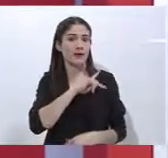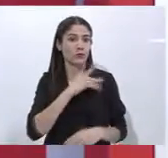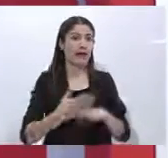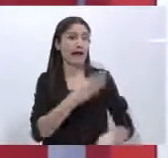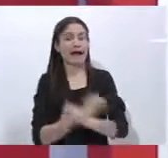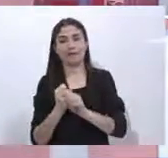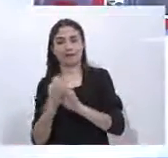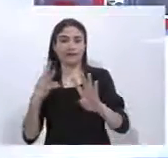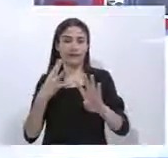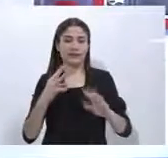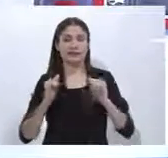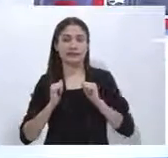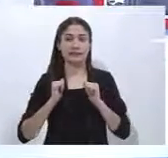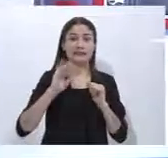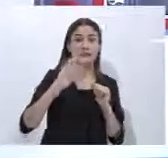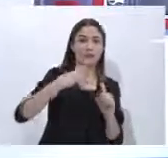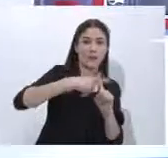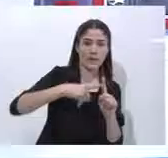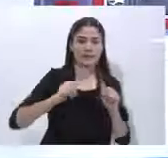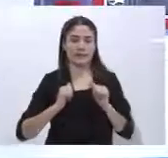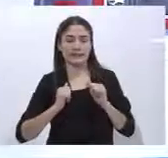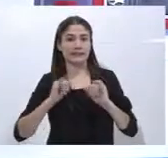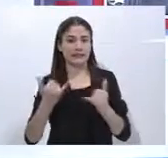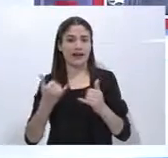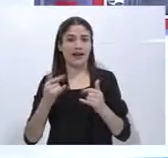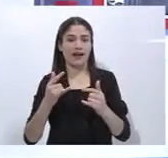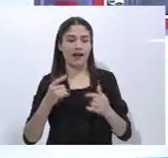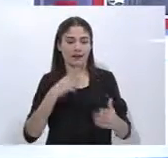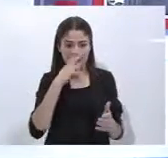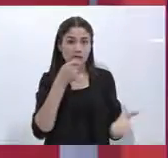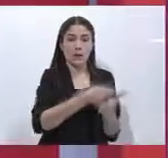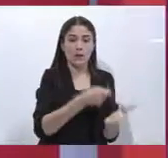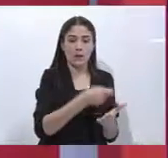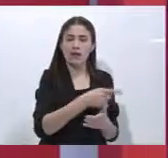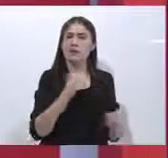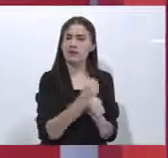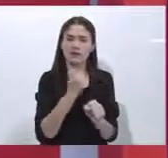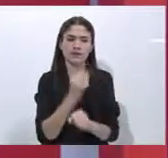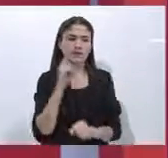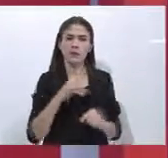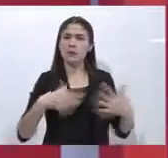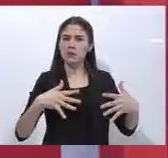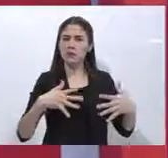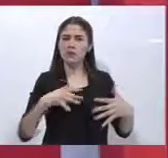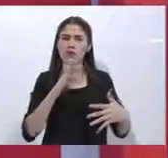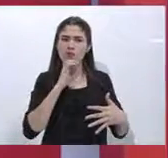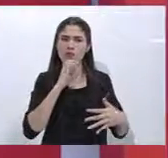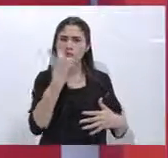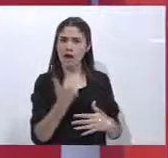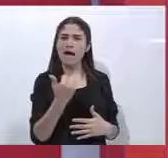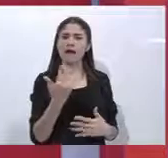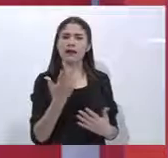antes cinco y media a las cinco ya estuvieron instalándose y un éxito total de qué manera también el estado puede